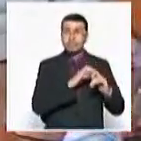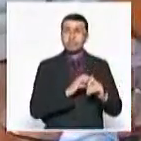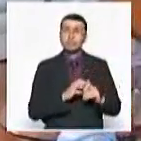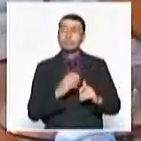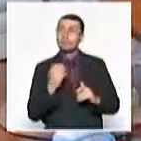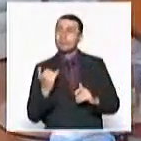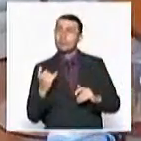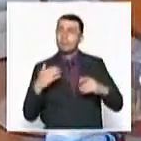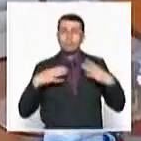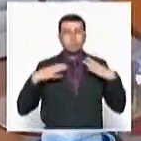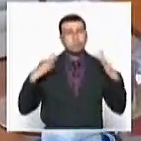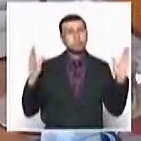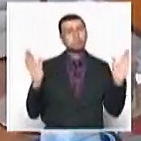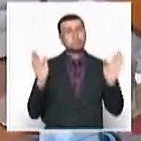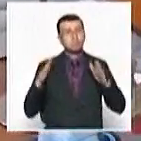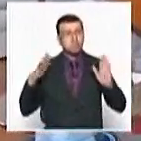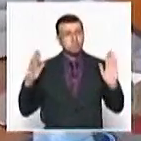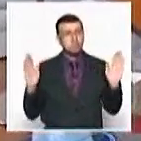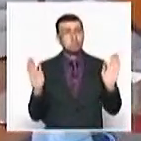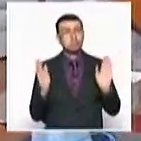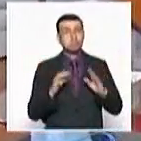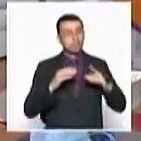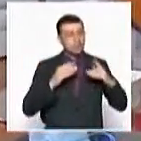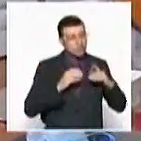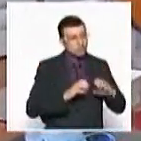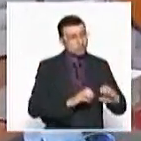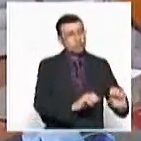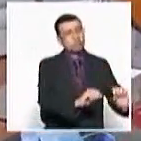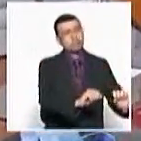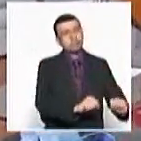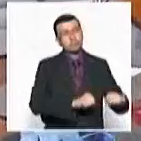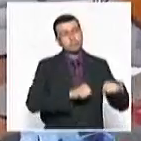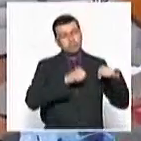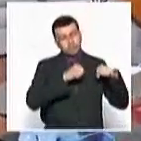un ángel meciéndole está.